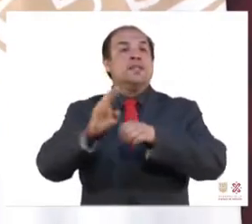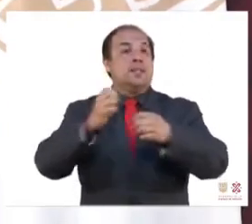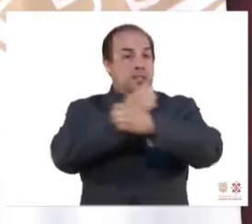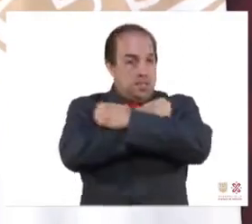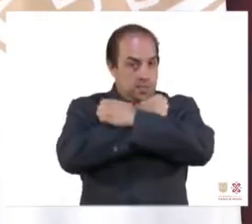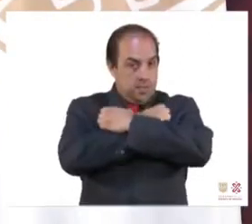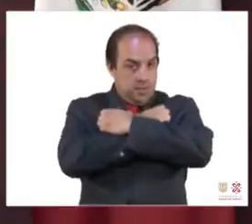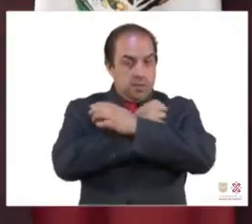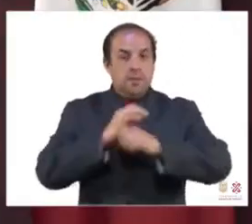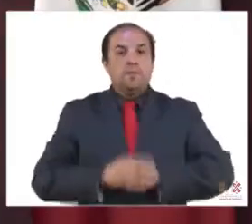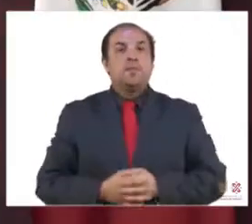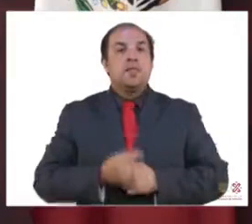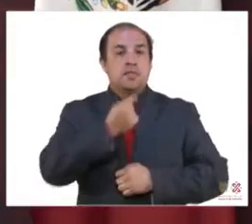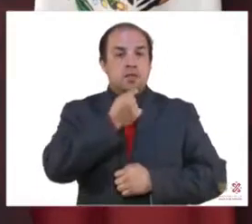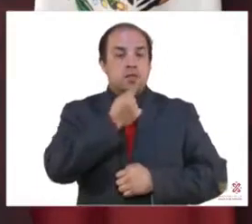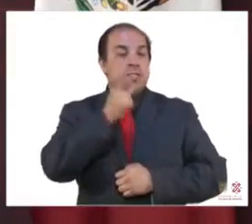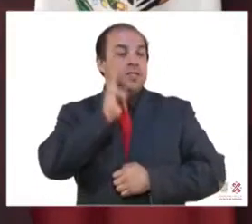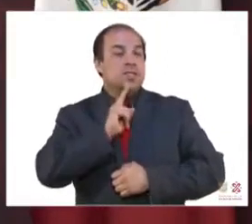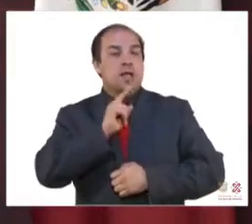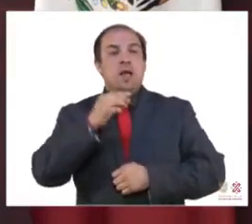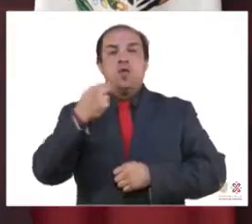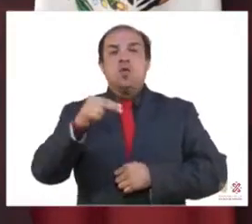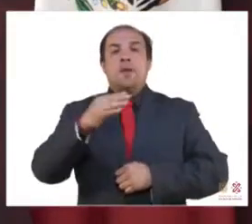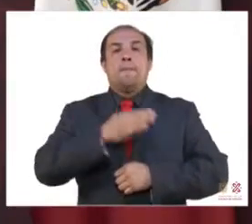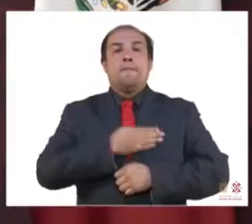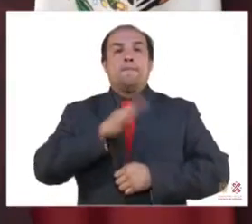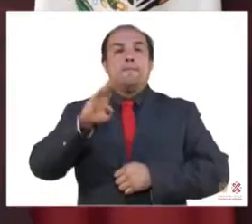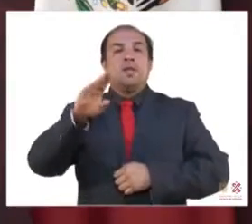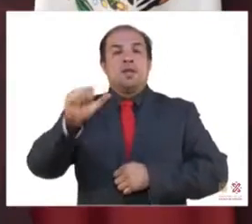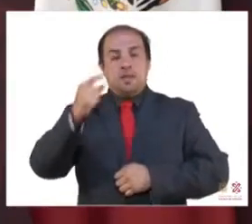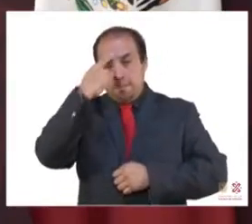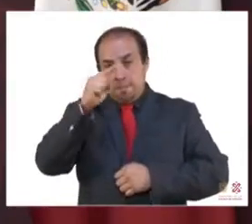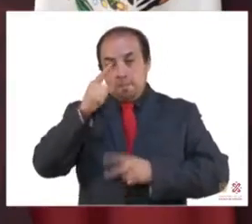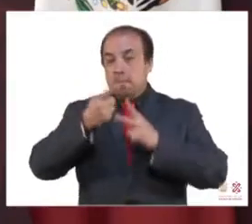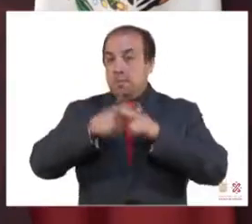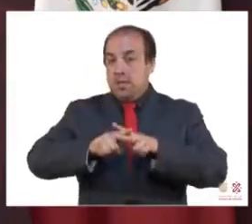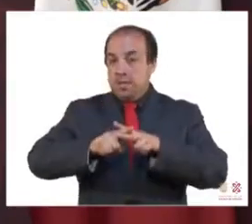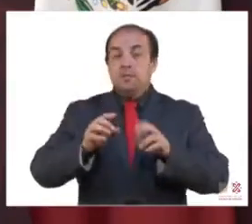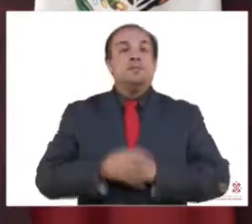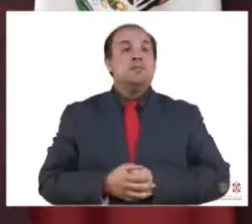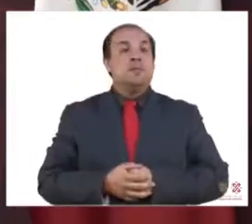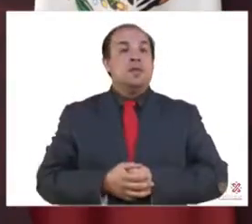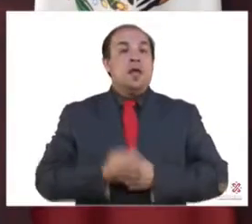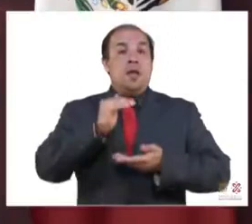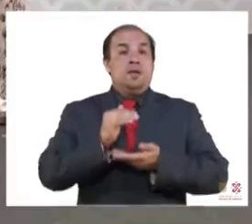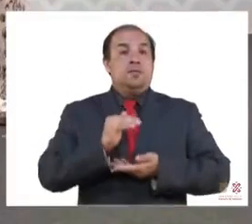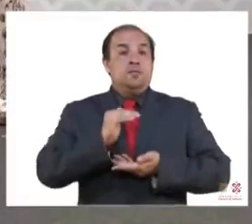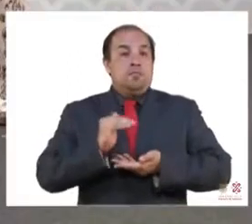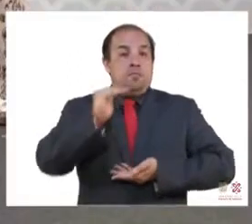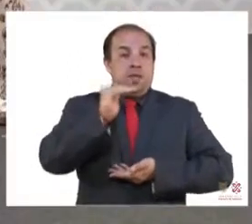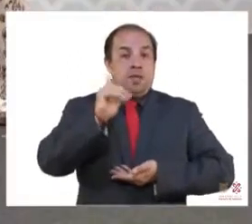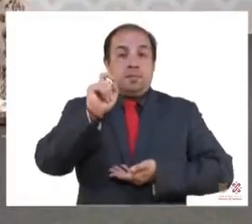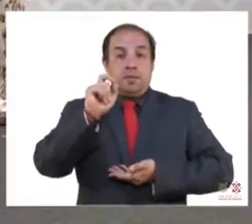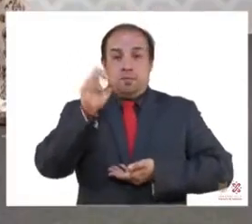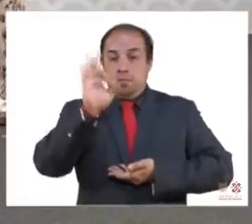del bienestar para niños y niñas mi beca para empezar aumenta a partir del primero de mayo en casi 20%